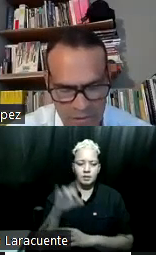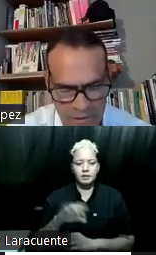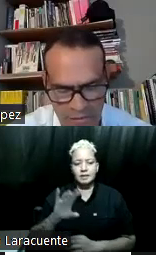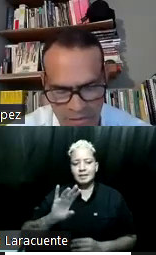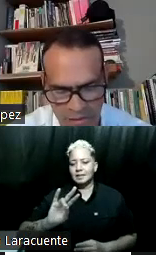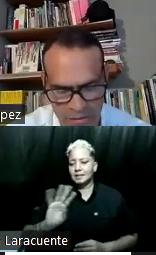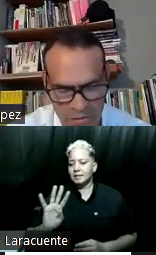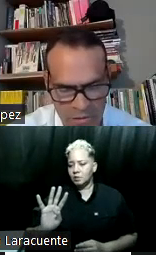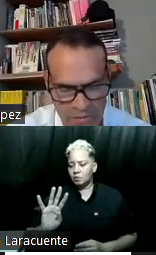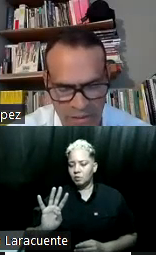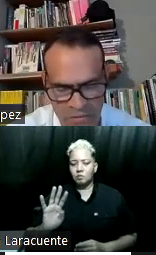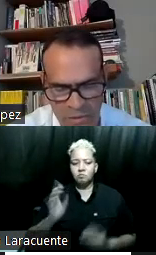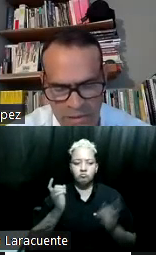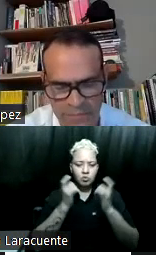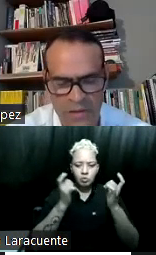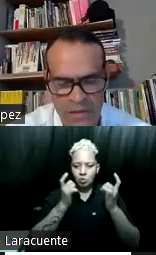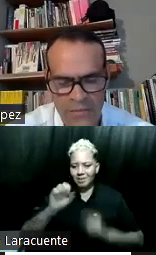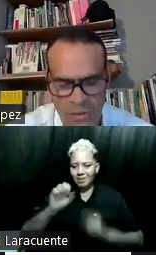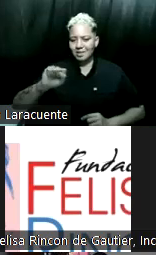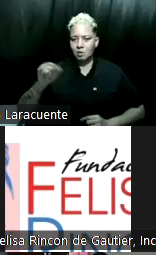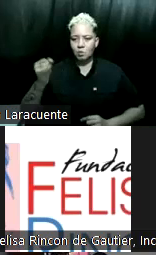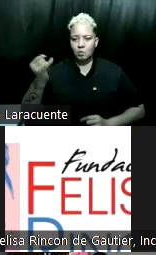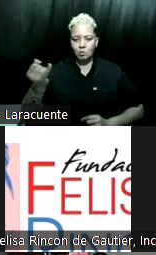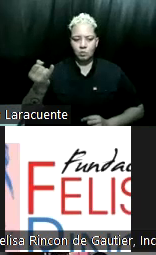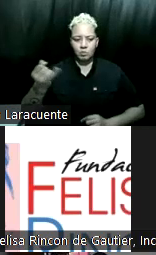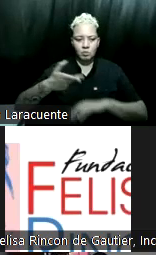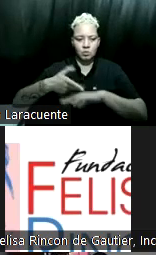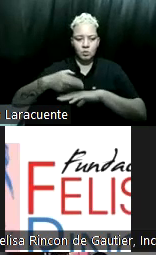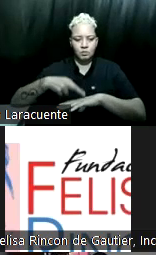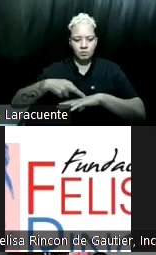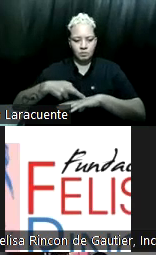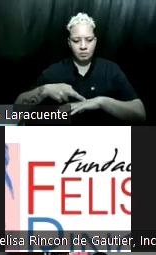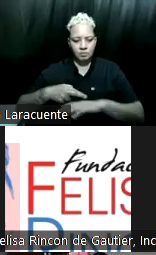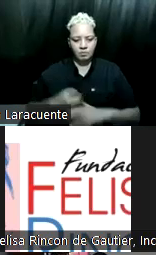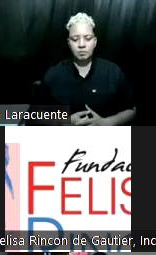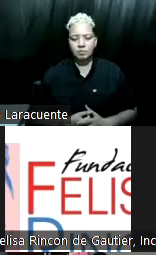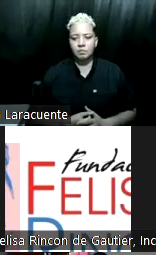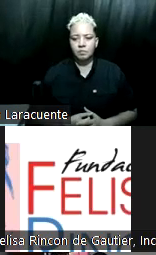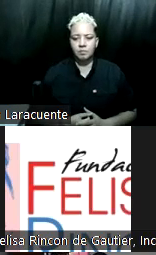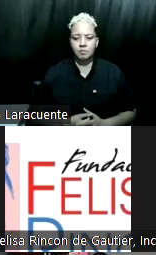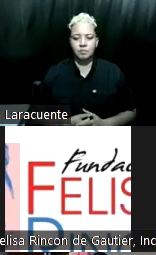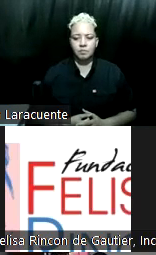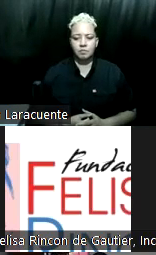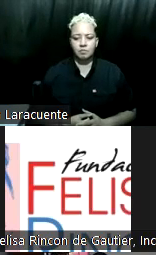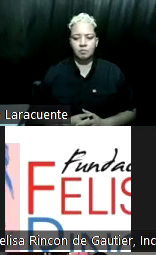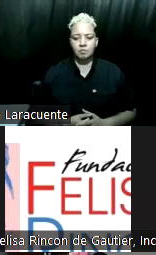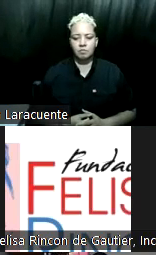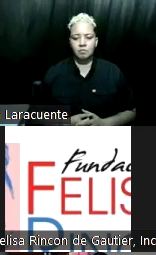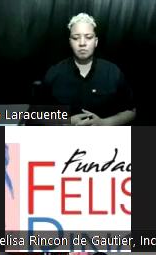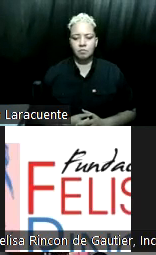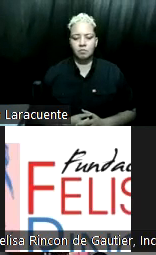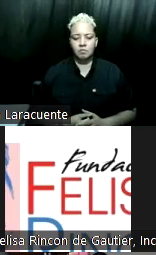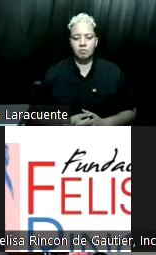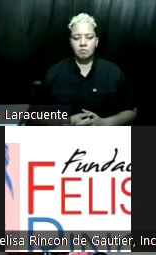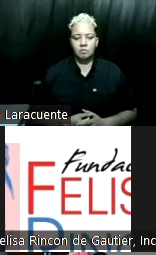74, que se celebró en San Juan, Puerto Rico, eh, pues yo realmente